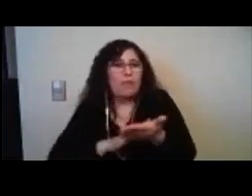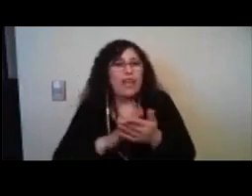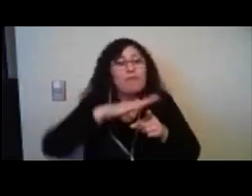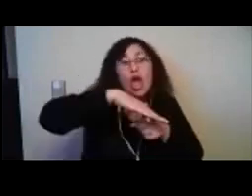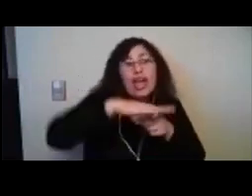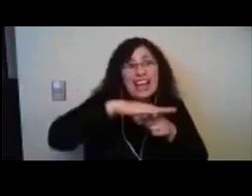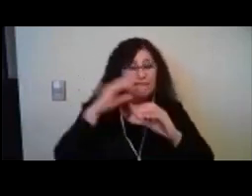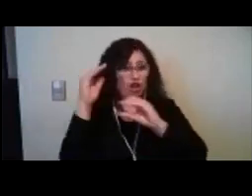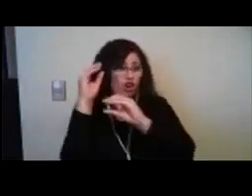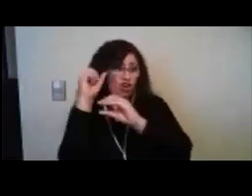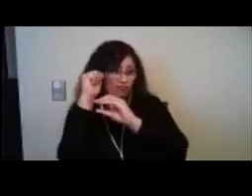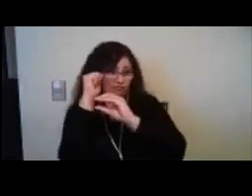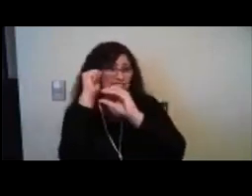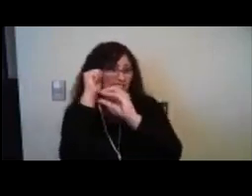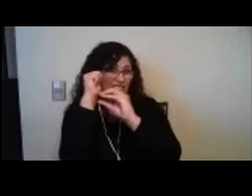también, ¿ya?